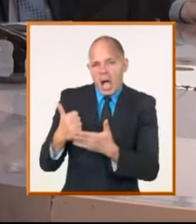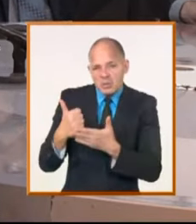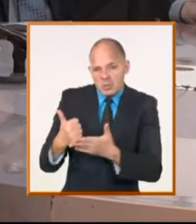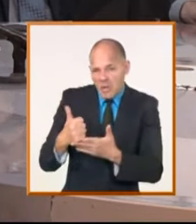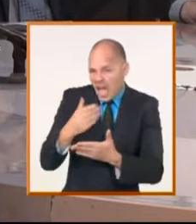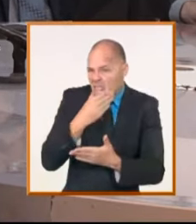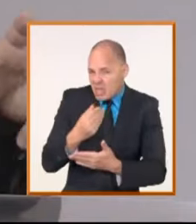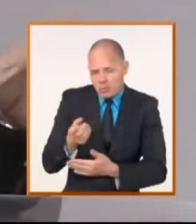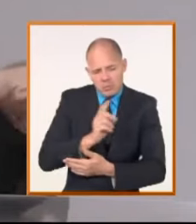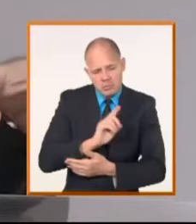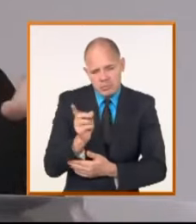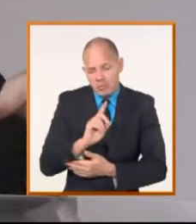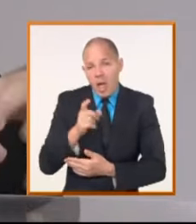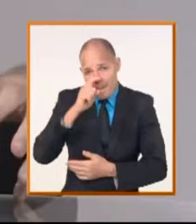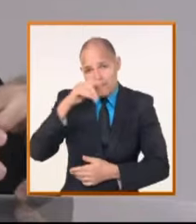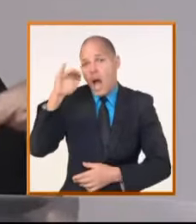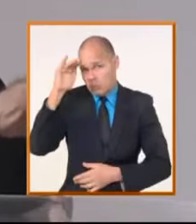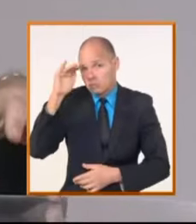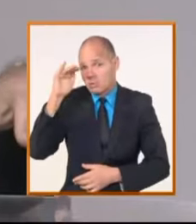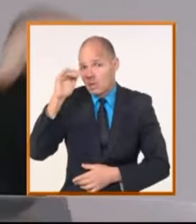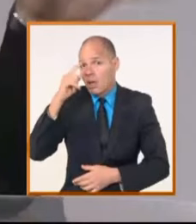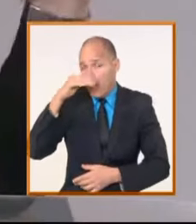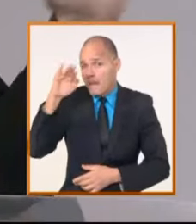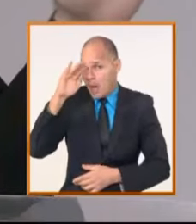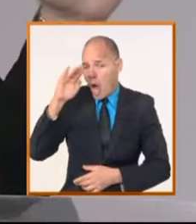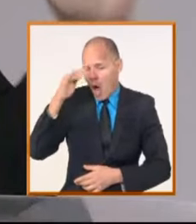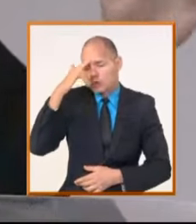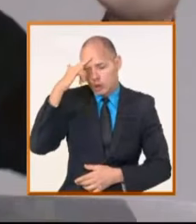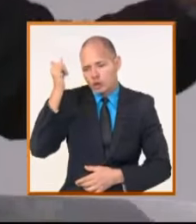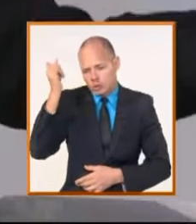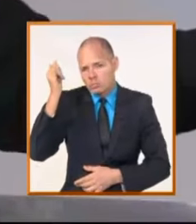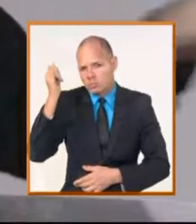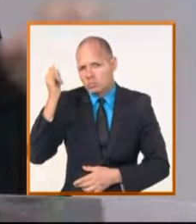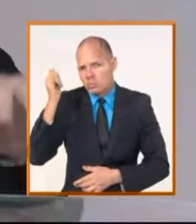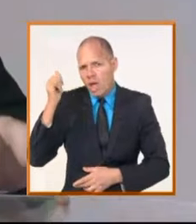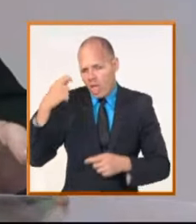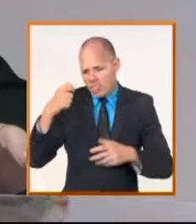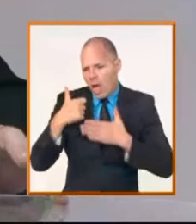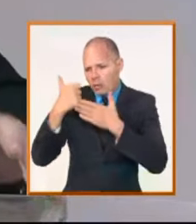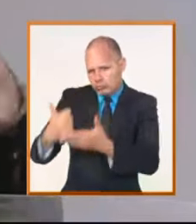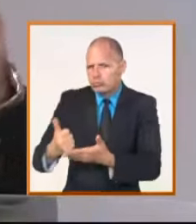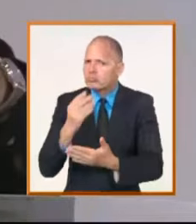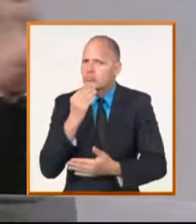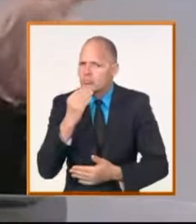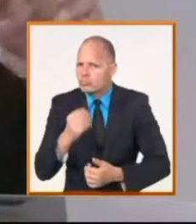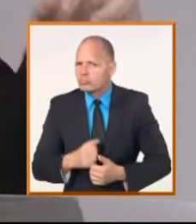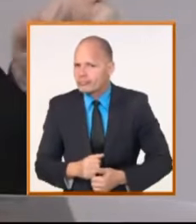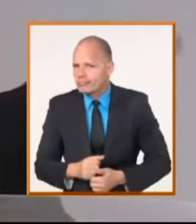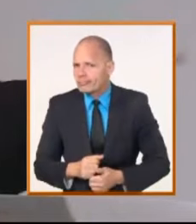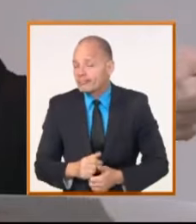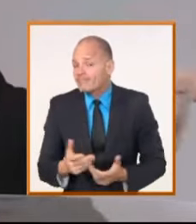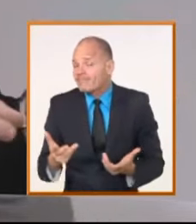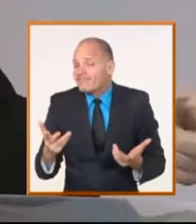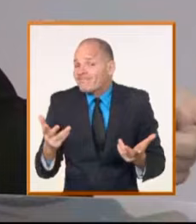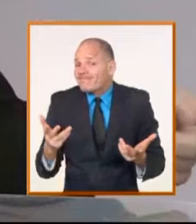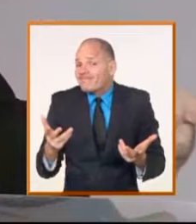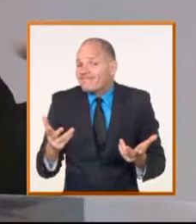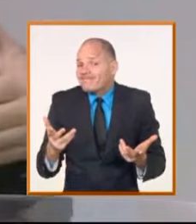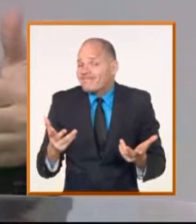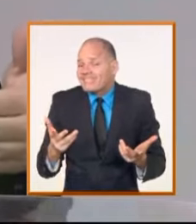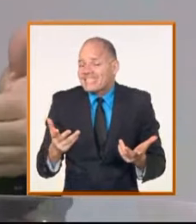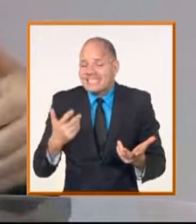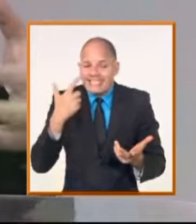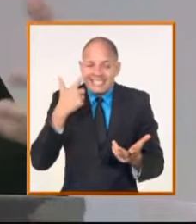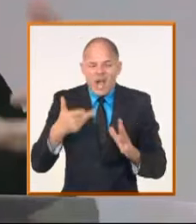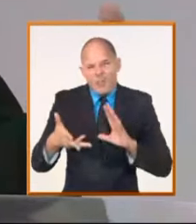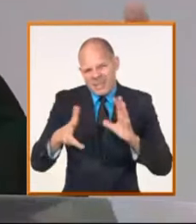de Palestina. A pesar de que muchas veces los sondeos se ponen como es o stand with Hamas, stand with Israel, claro, lo cual no es sí,